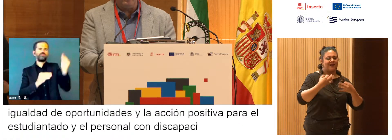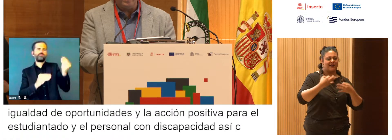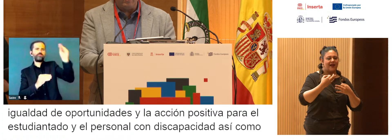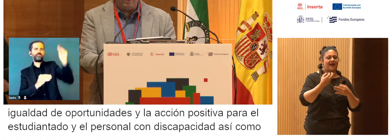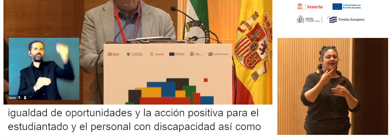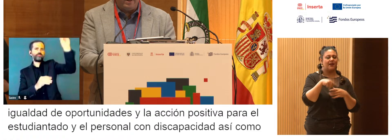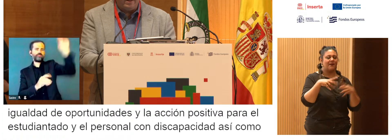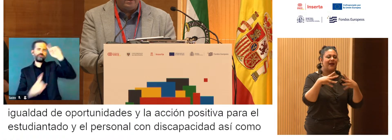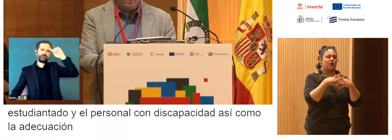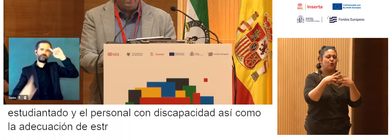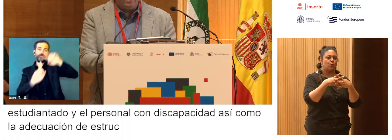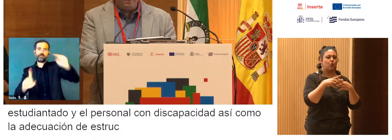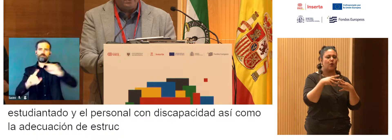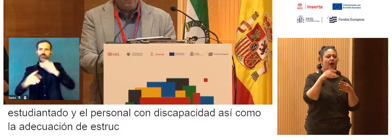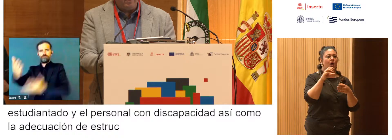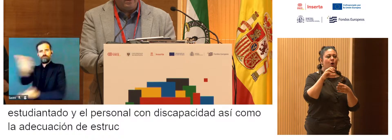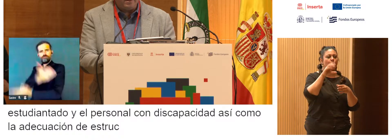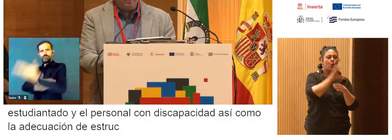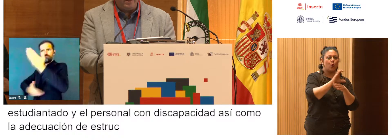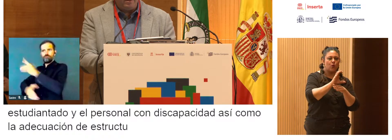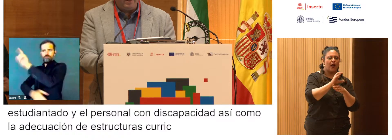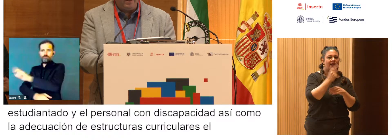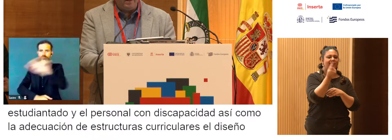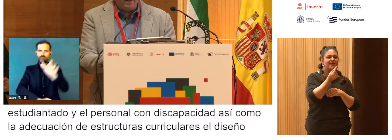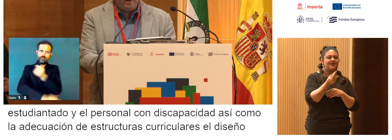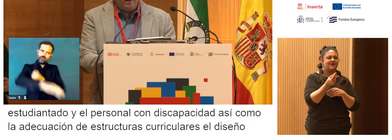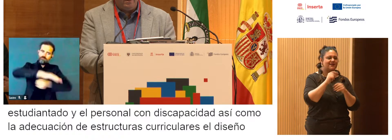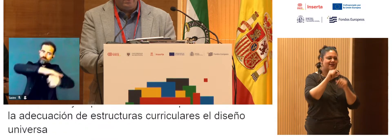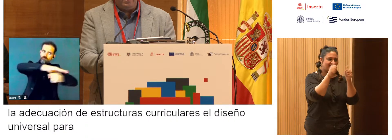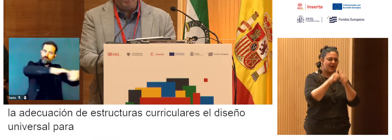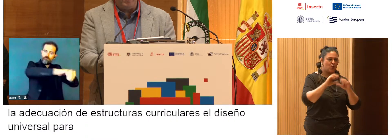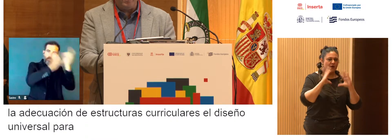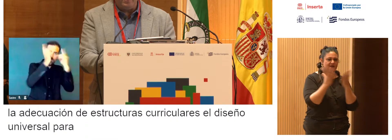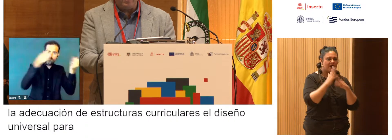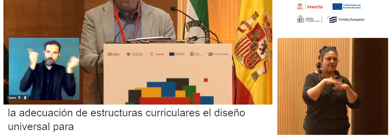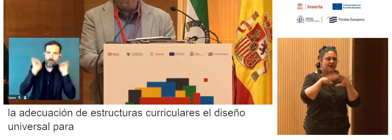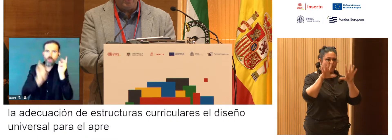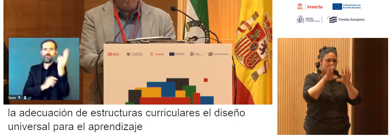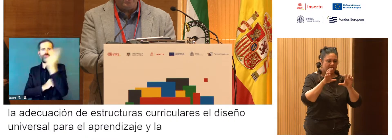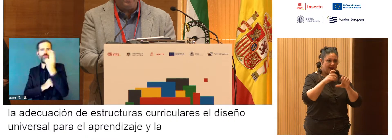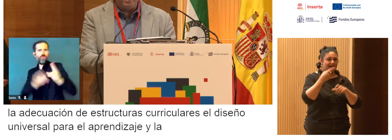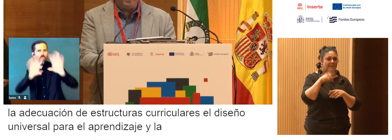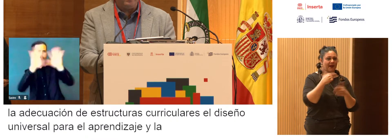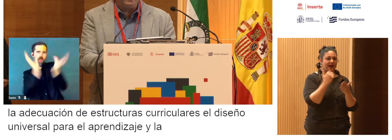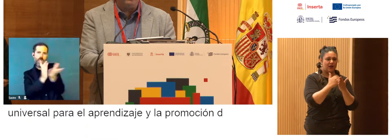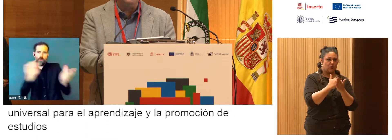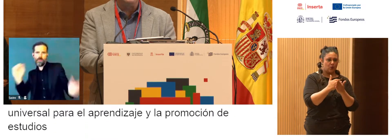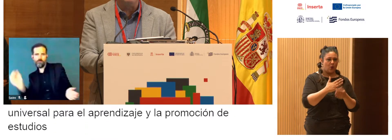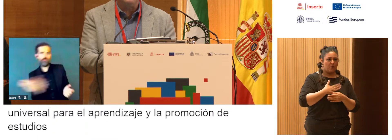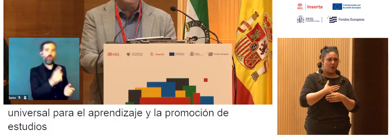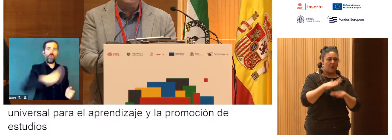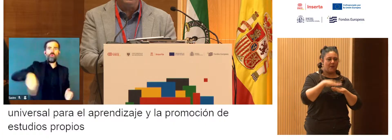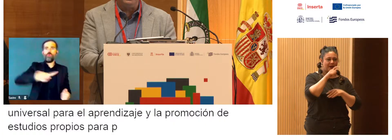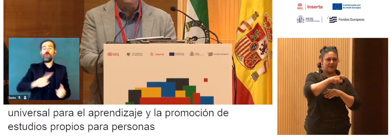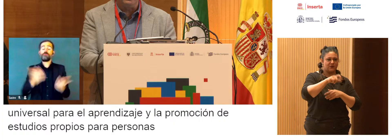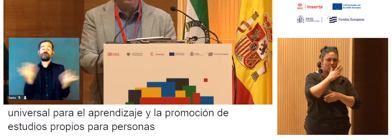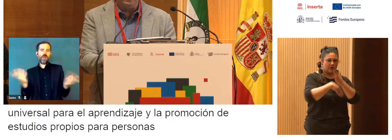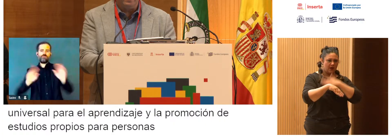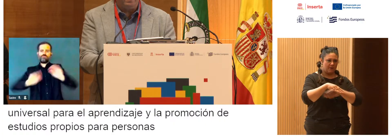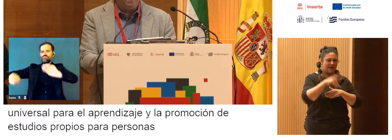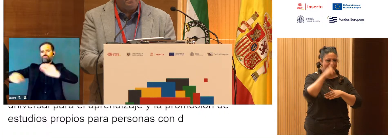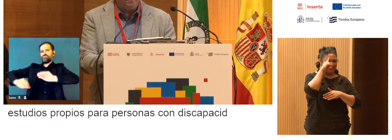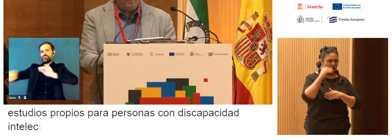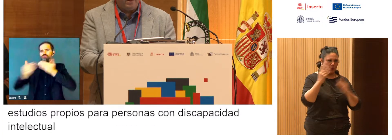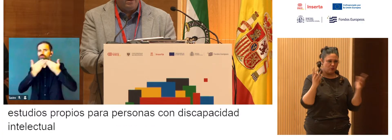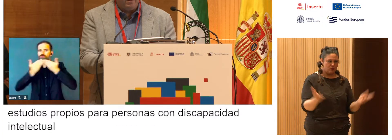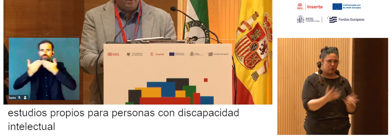de estructuras curriculares, el diseño universal para el aprendizaje y la promoción de estudios propios para personas con discapacidad intelectual.